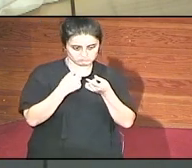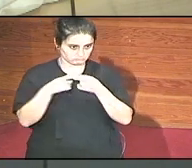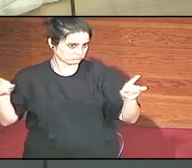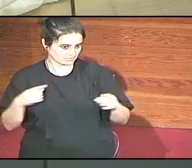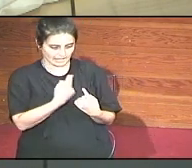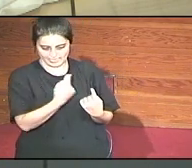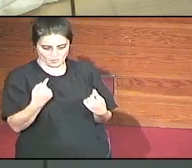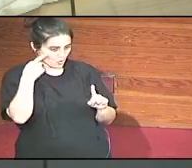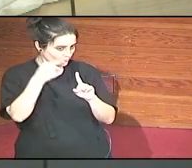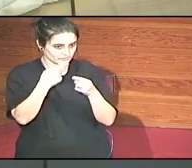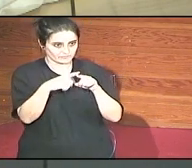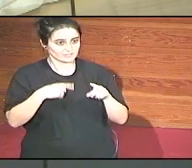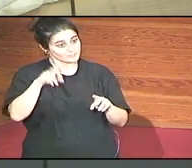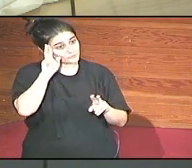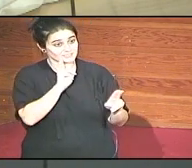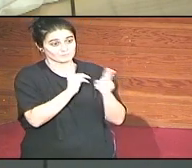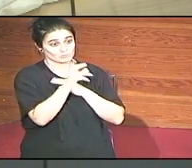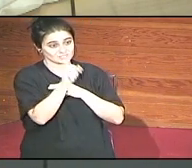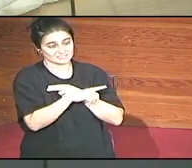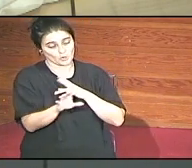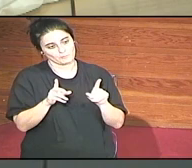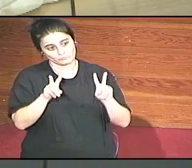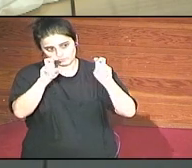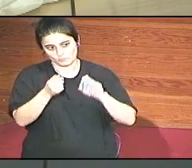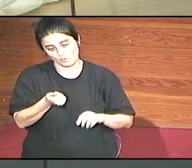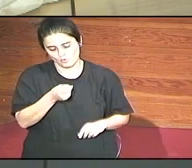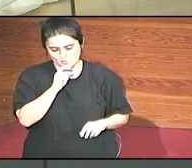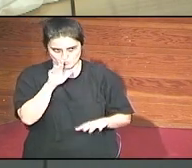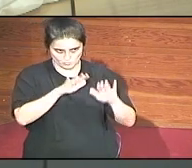no sé si respondido pero es que ese es un tema complejo